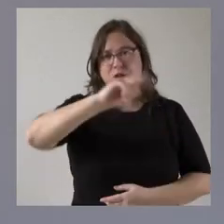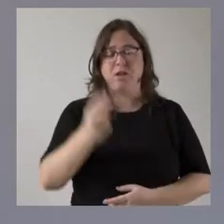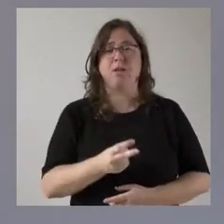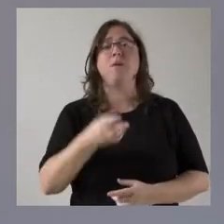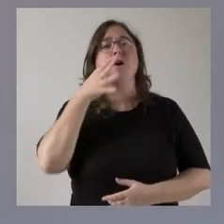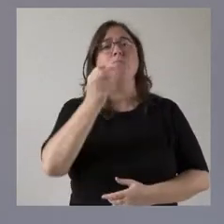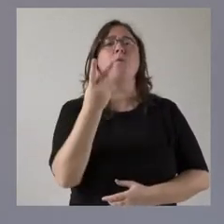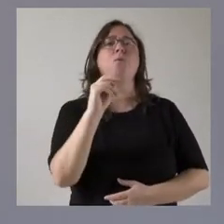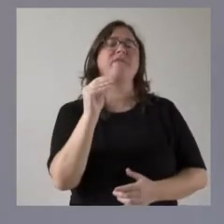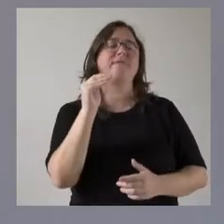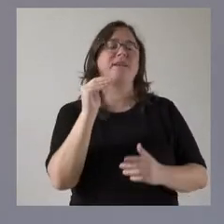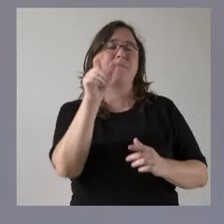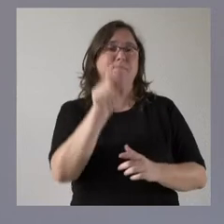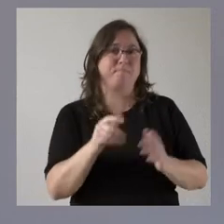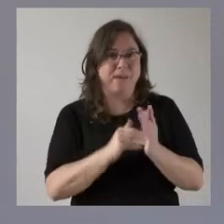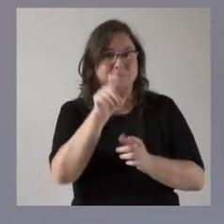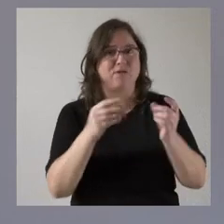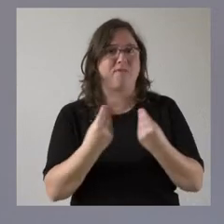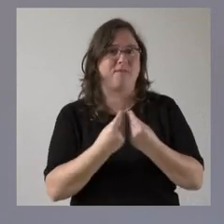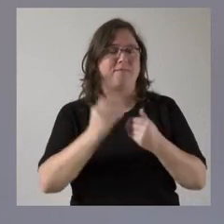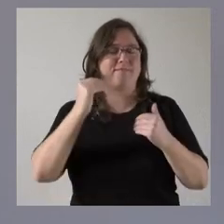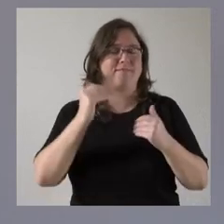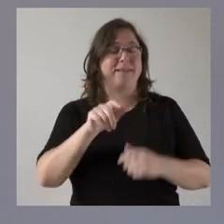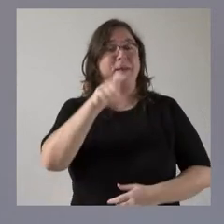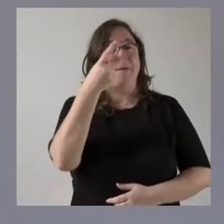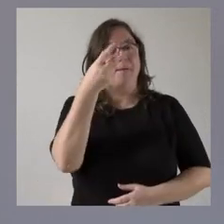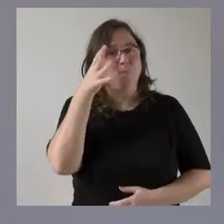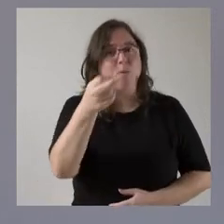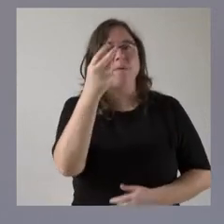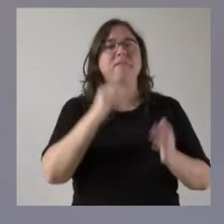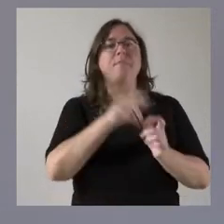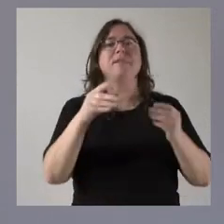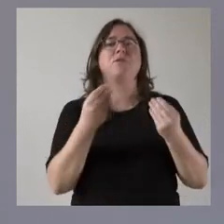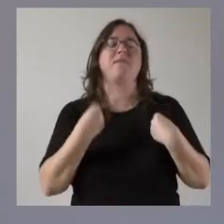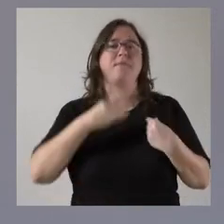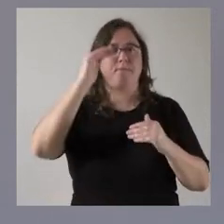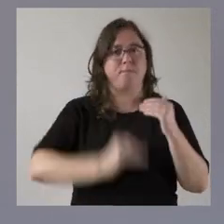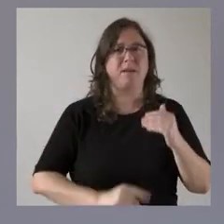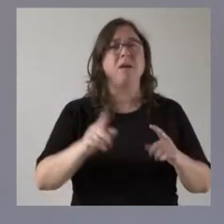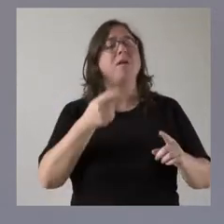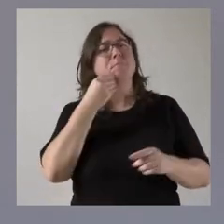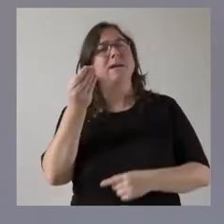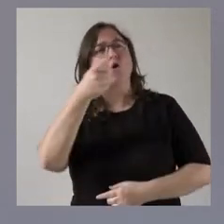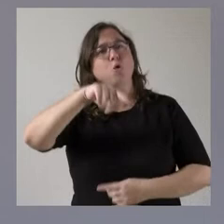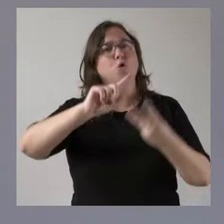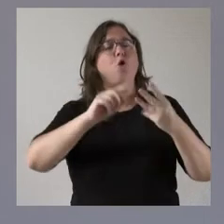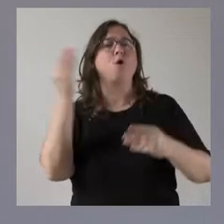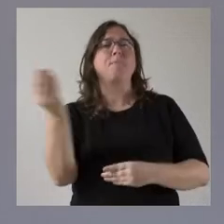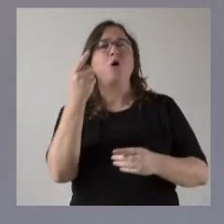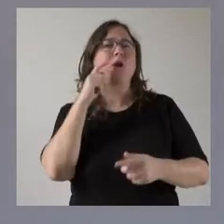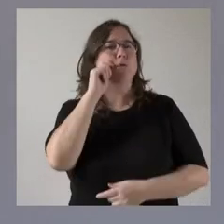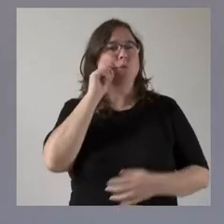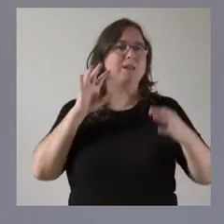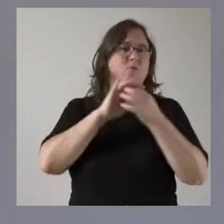41 millones de euros para 18 planes de modernización y mejora de los destinos turísticos de Castilla y león y el